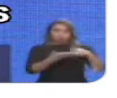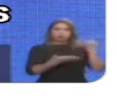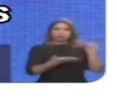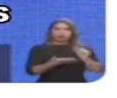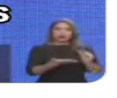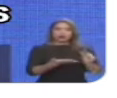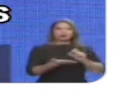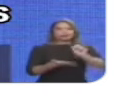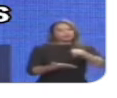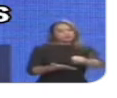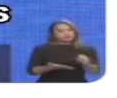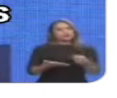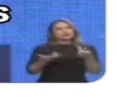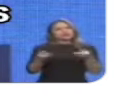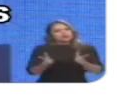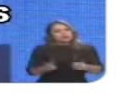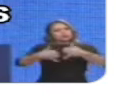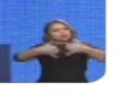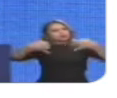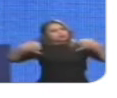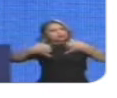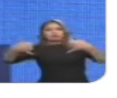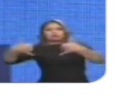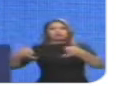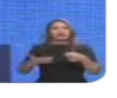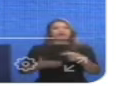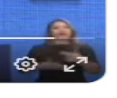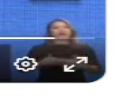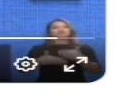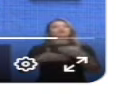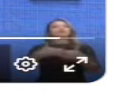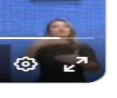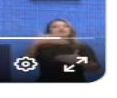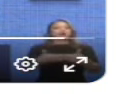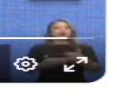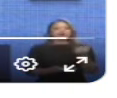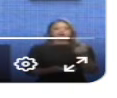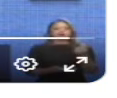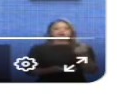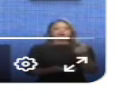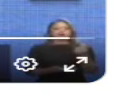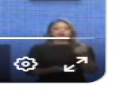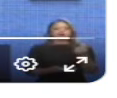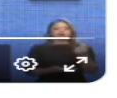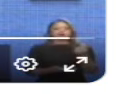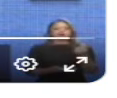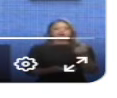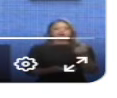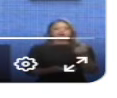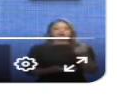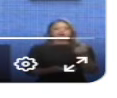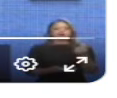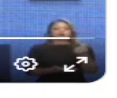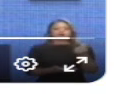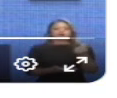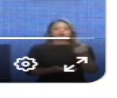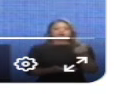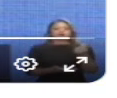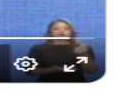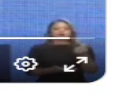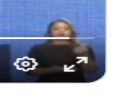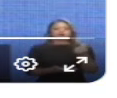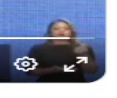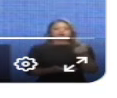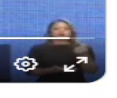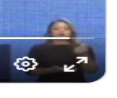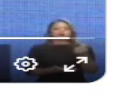exista para los locales comerciales un progreso y buenos costos un progreso y buenos